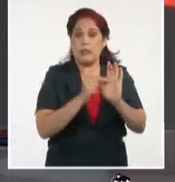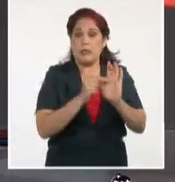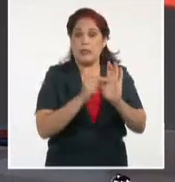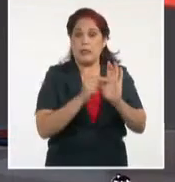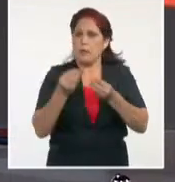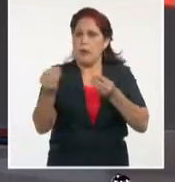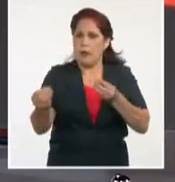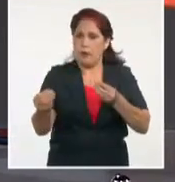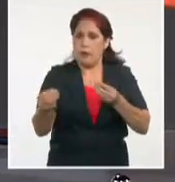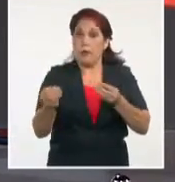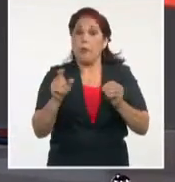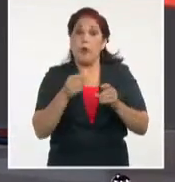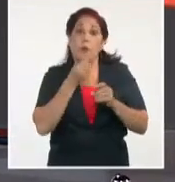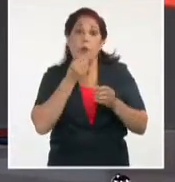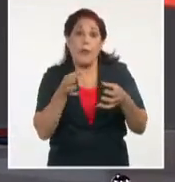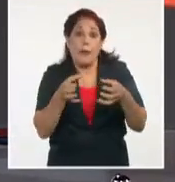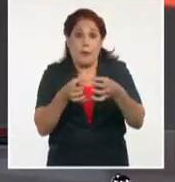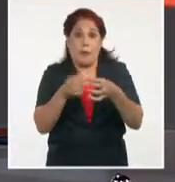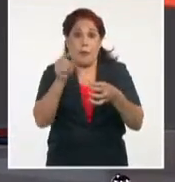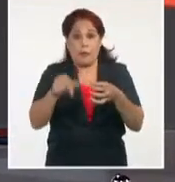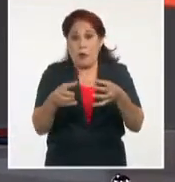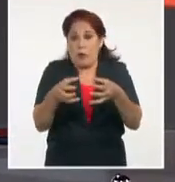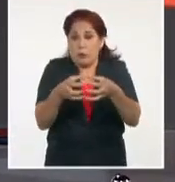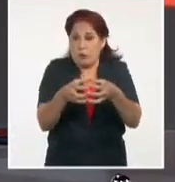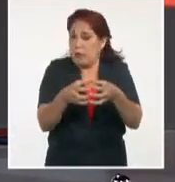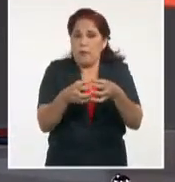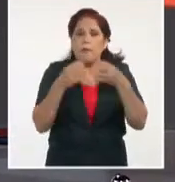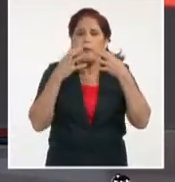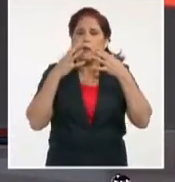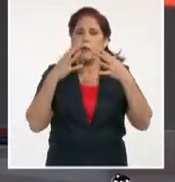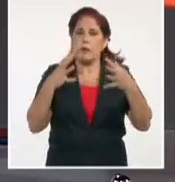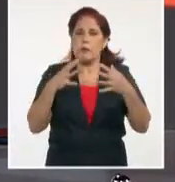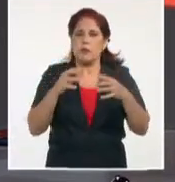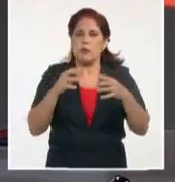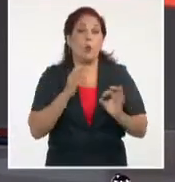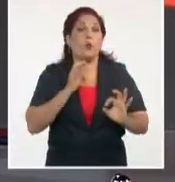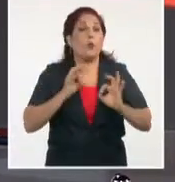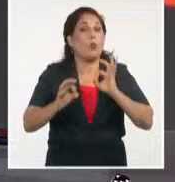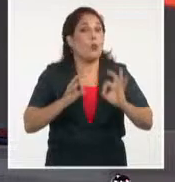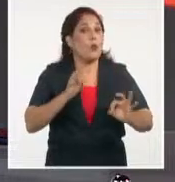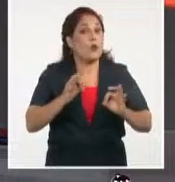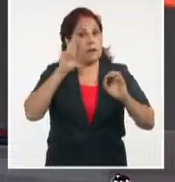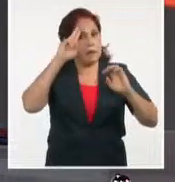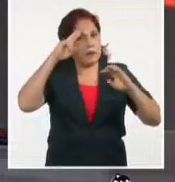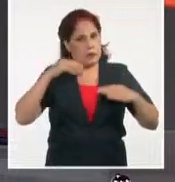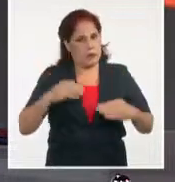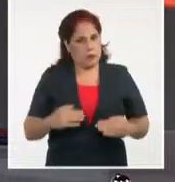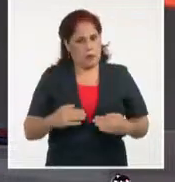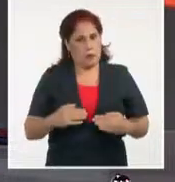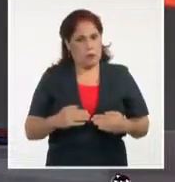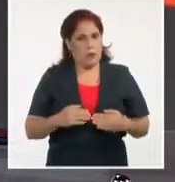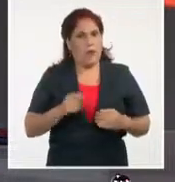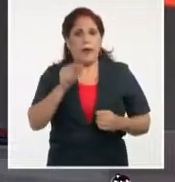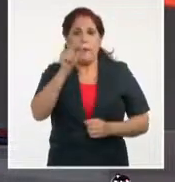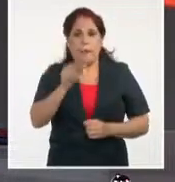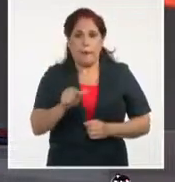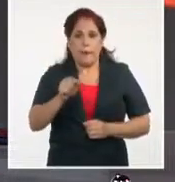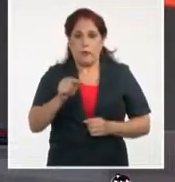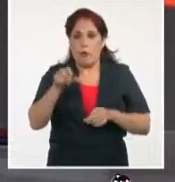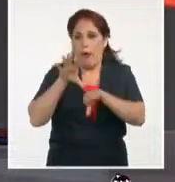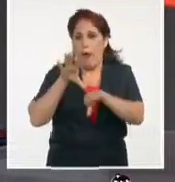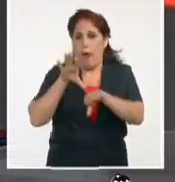personas, donde lo más importante era que no hubiera concentración de personas, pero para